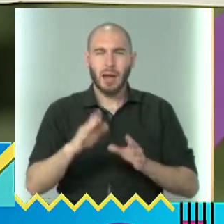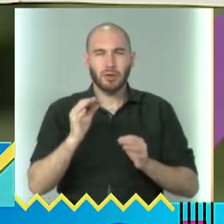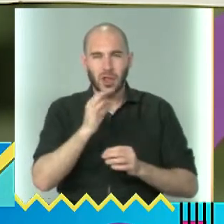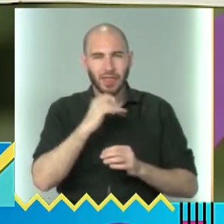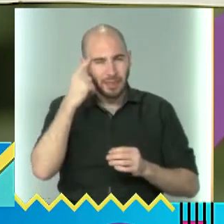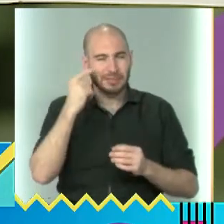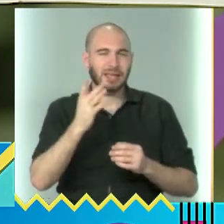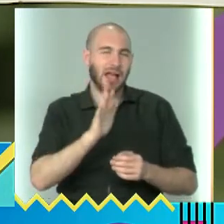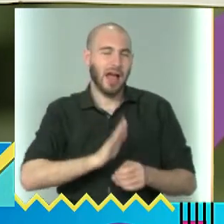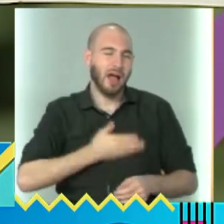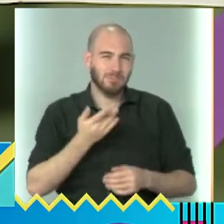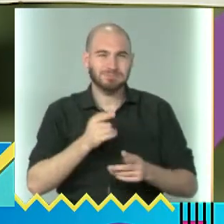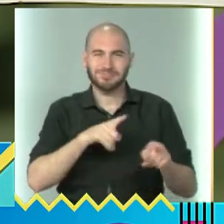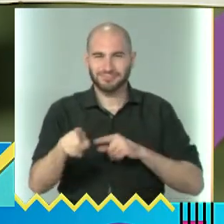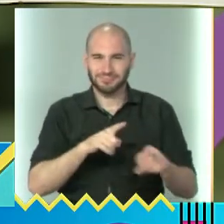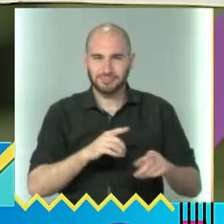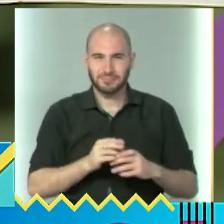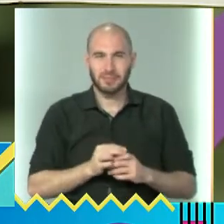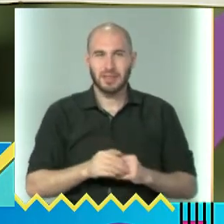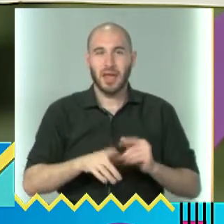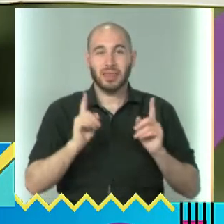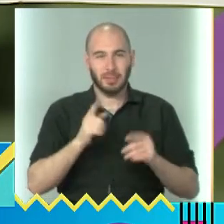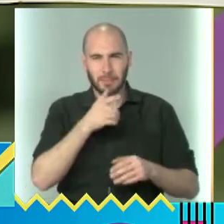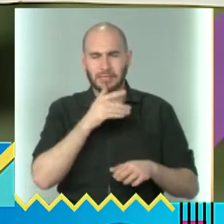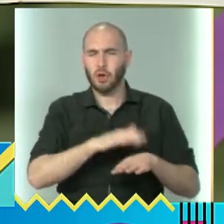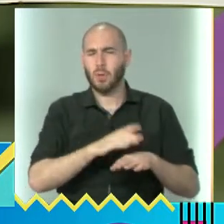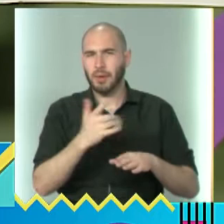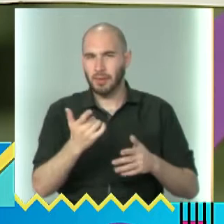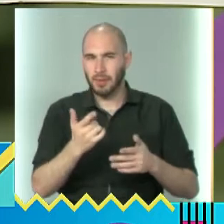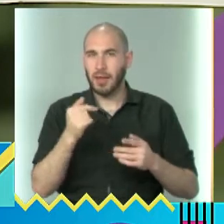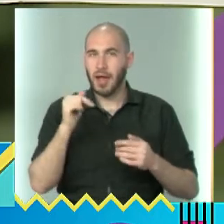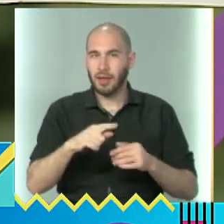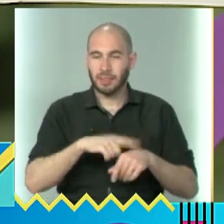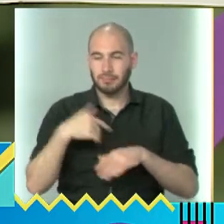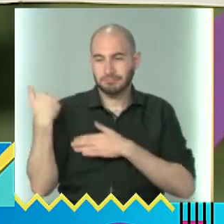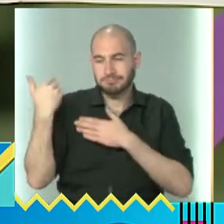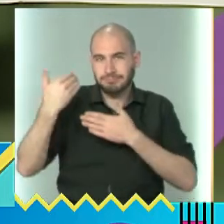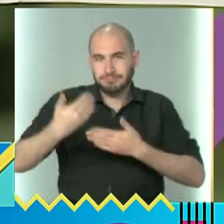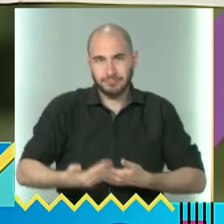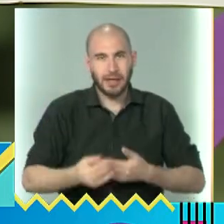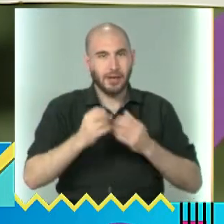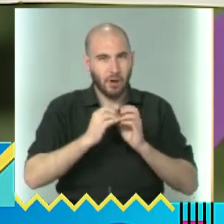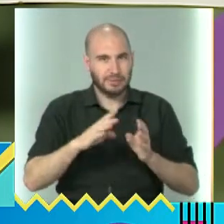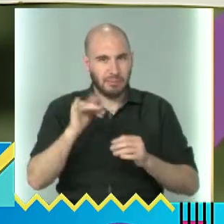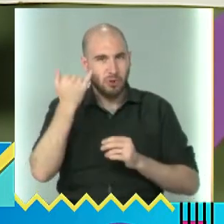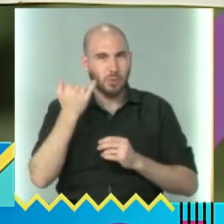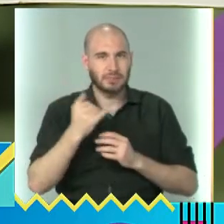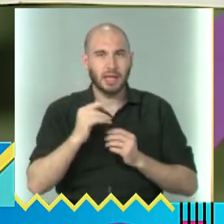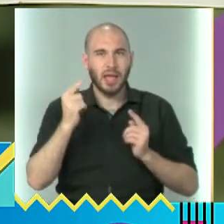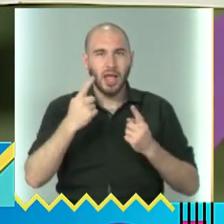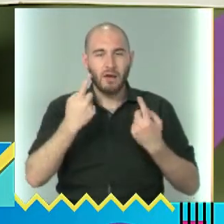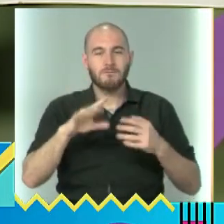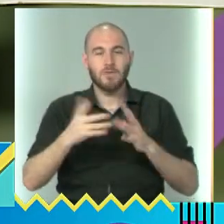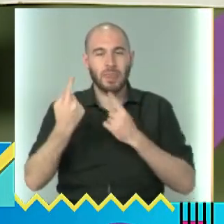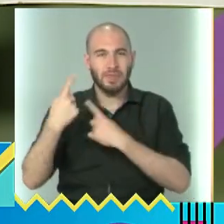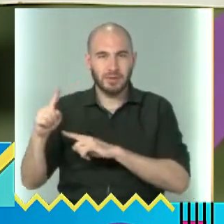más romántica de lo que era el Internet y quizás un poco ingenua. Bueno, ya no mucho tiempo estamos empezando a ver justamente esta otra